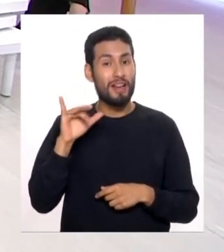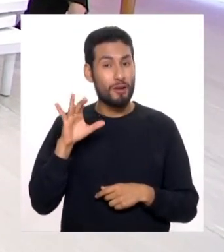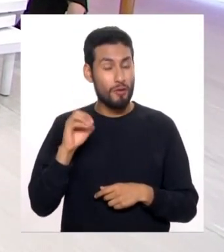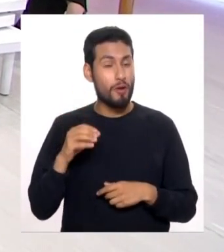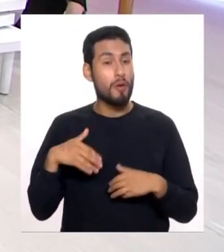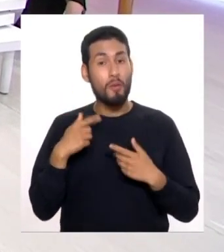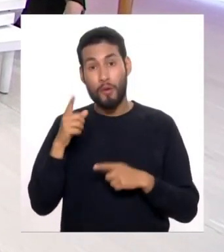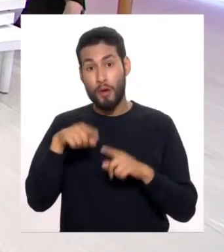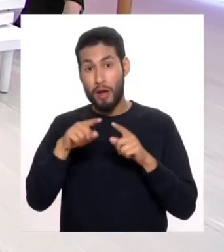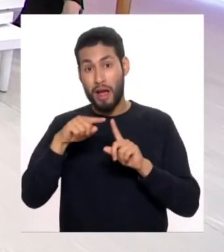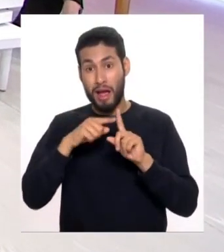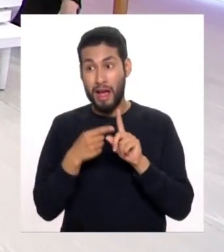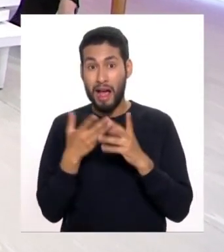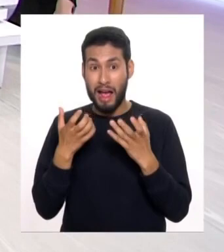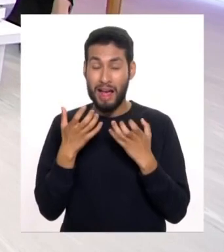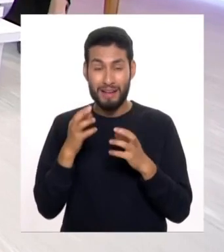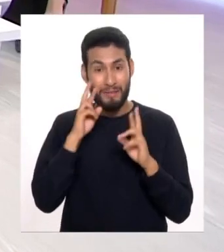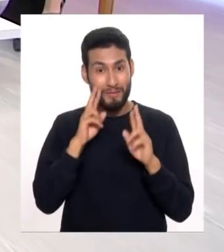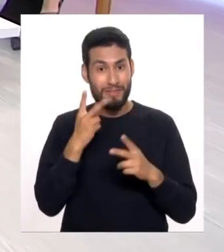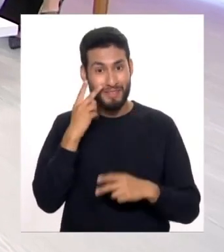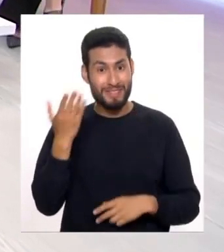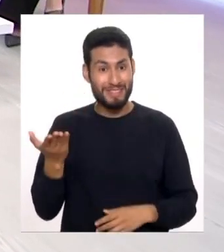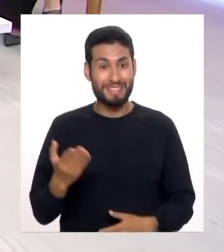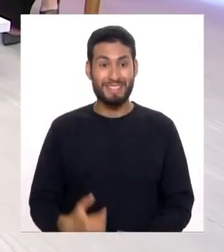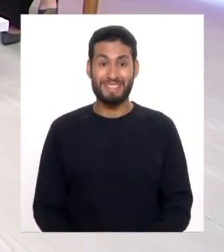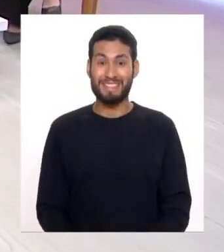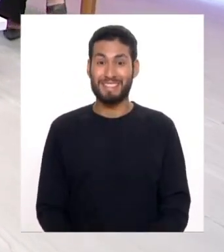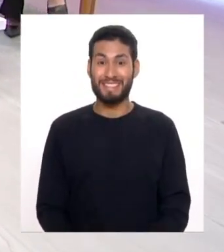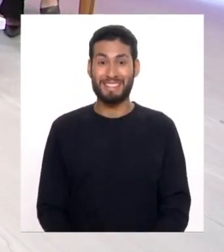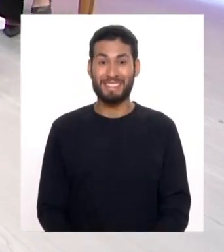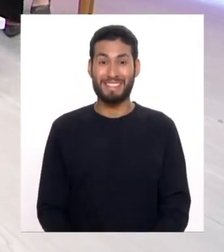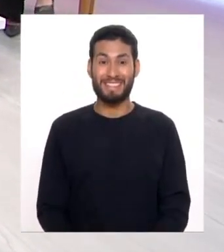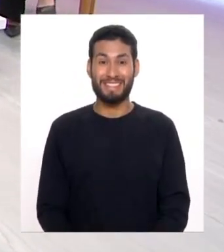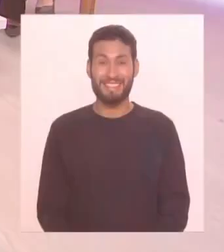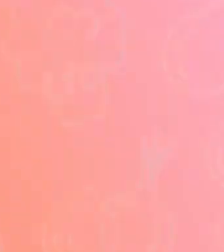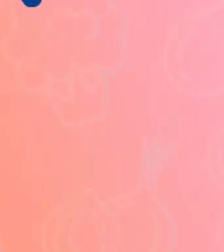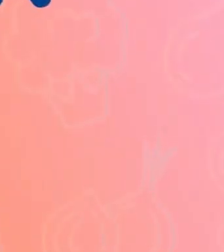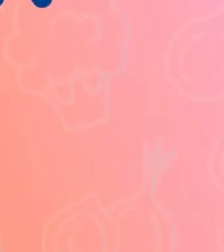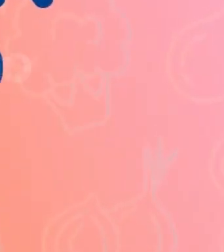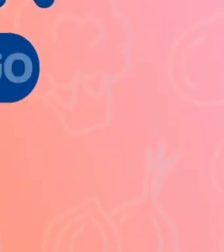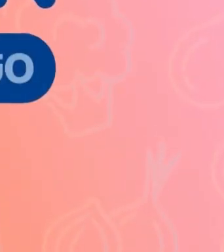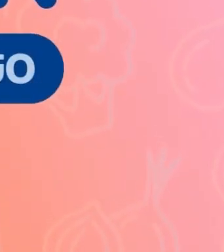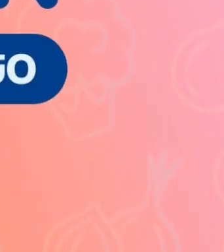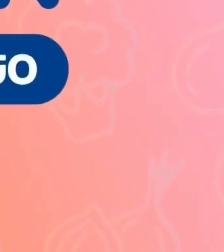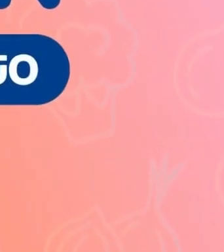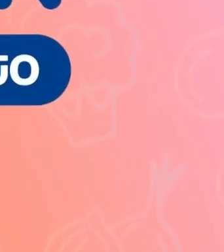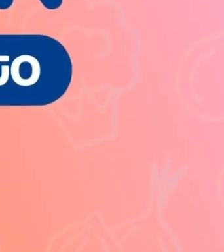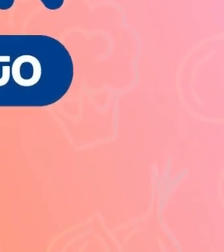posible gestante debe tener en cuenta. Buenos días, Milagros. Buenos días, Milagros.